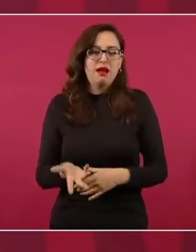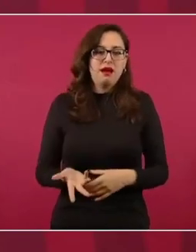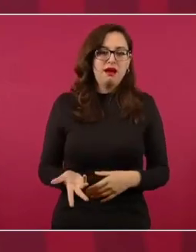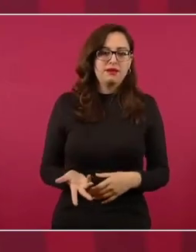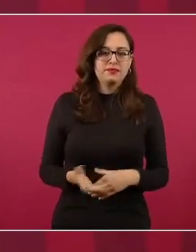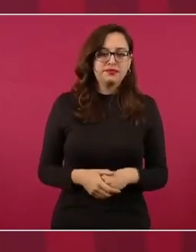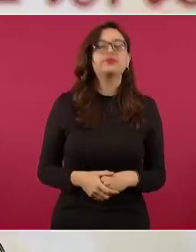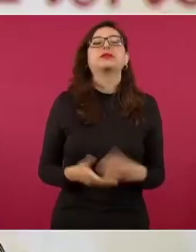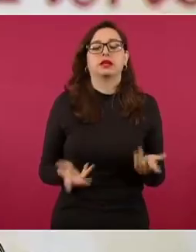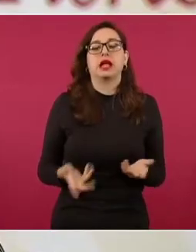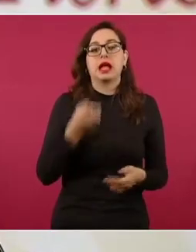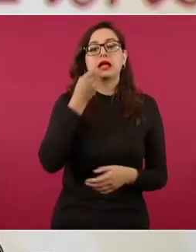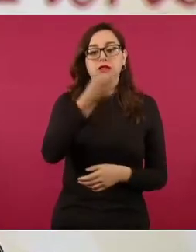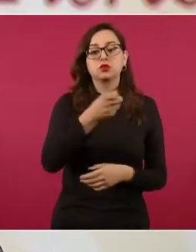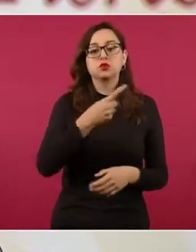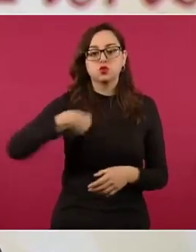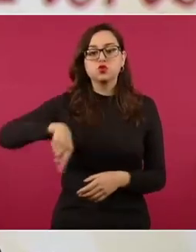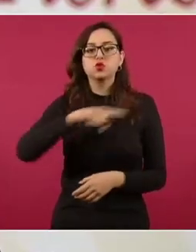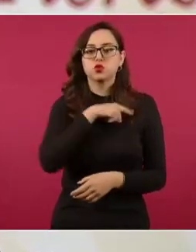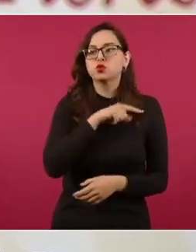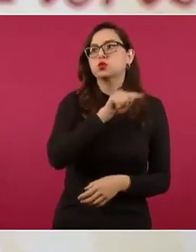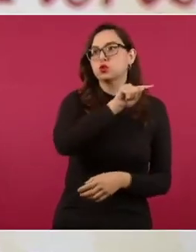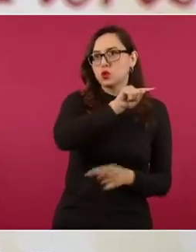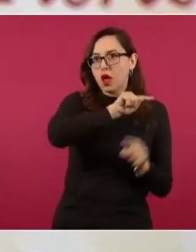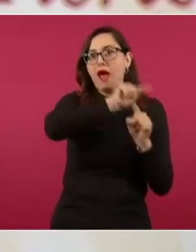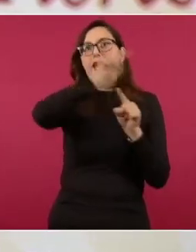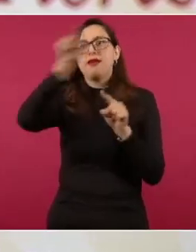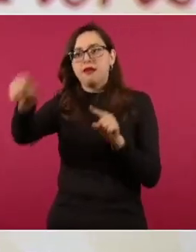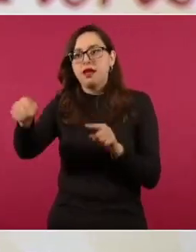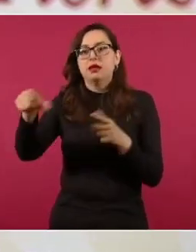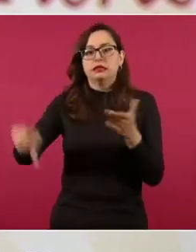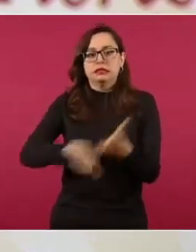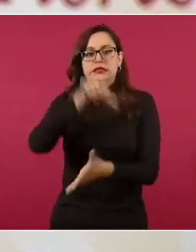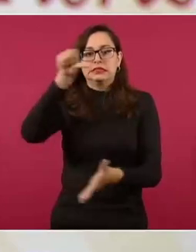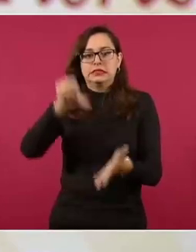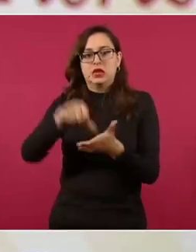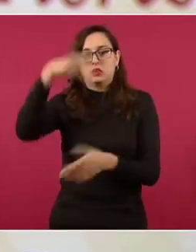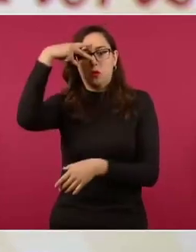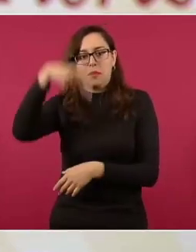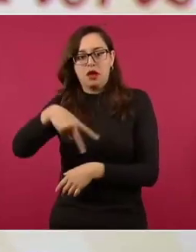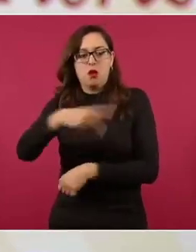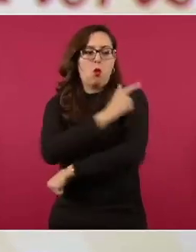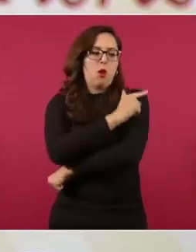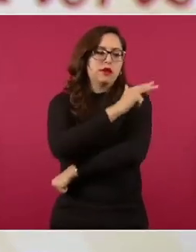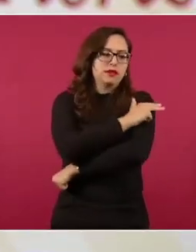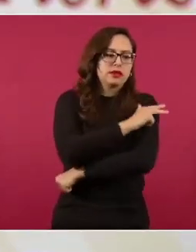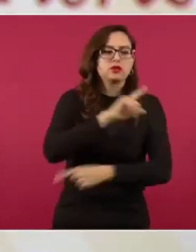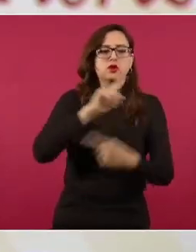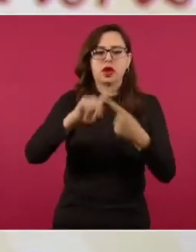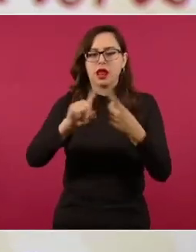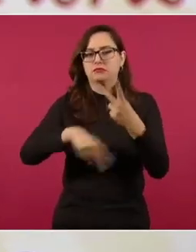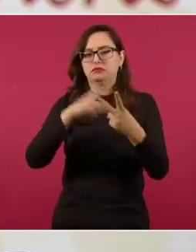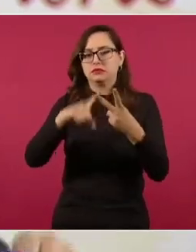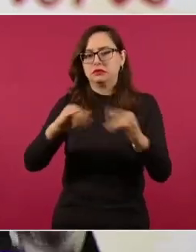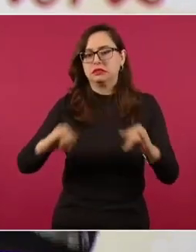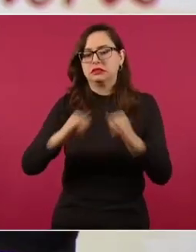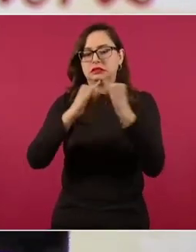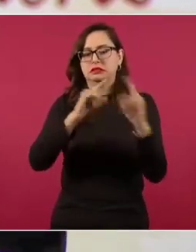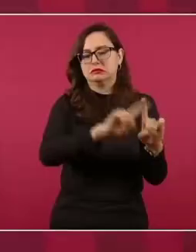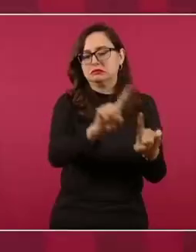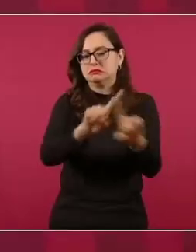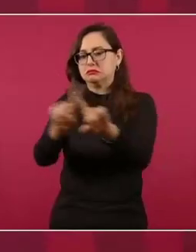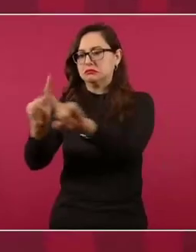México donde estamos muy diversas instituciones, no nada más Guardia Nacional, que tenemos vela en el entierro,